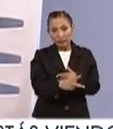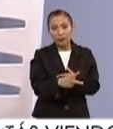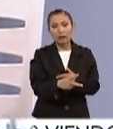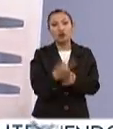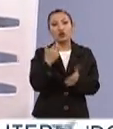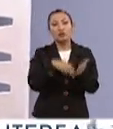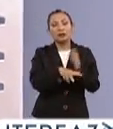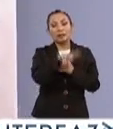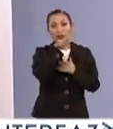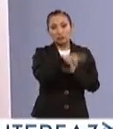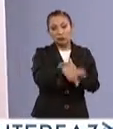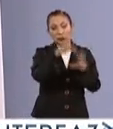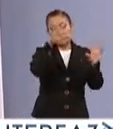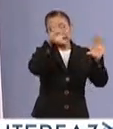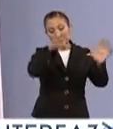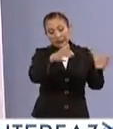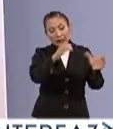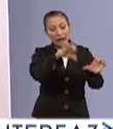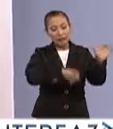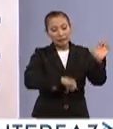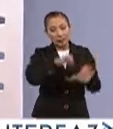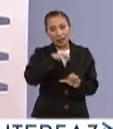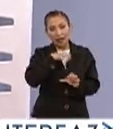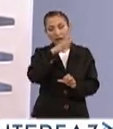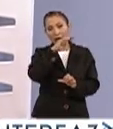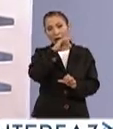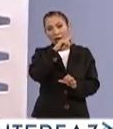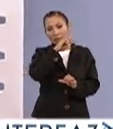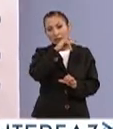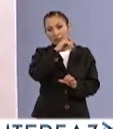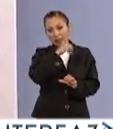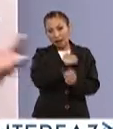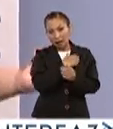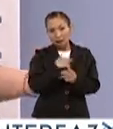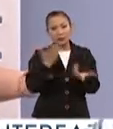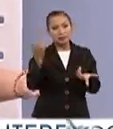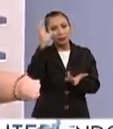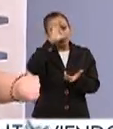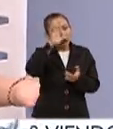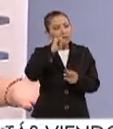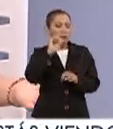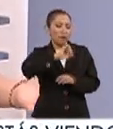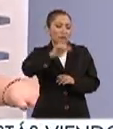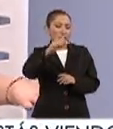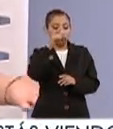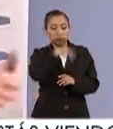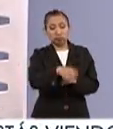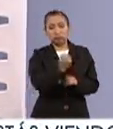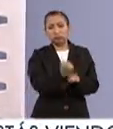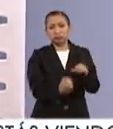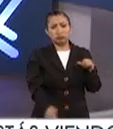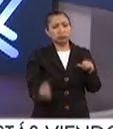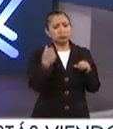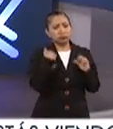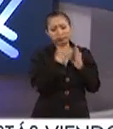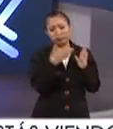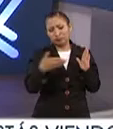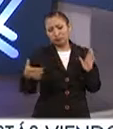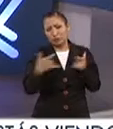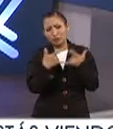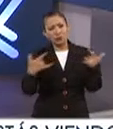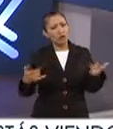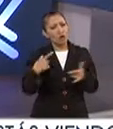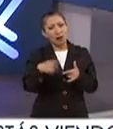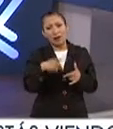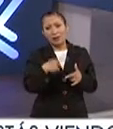México 2018 en la categoría Actividades Académicas, Científicas o Profesionales, obviamente por toda esta destacadísima trayectoria que